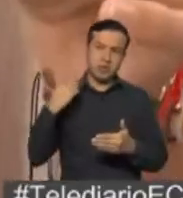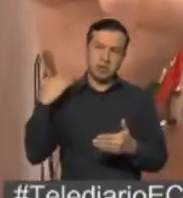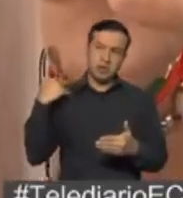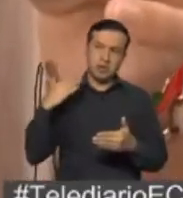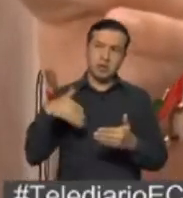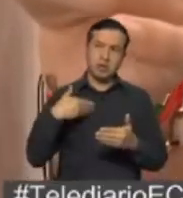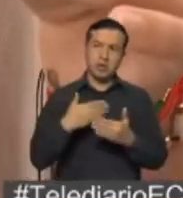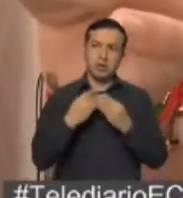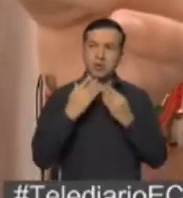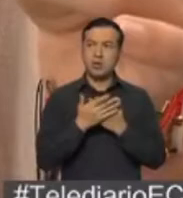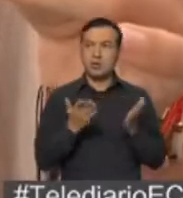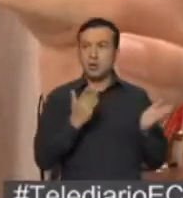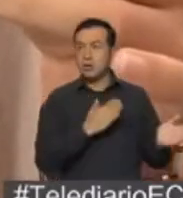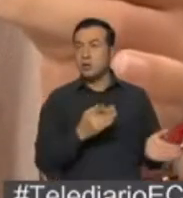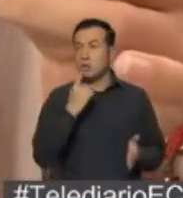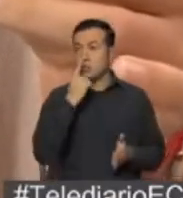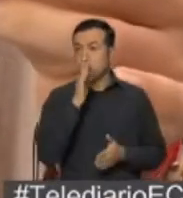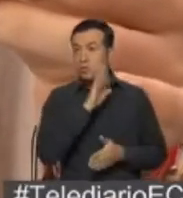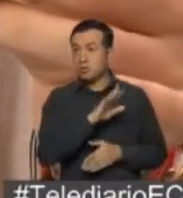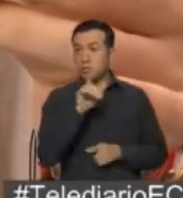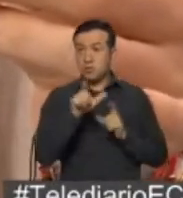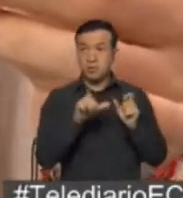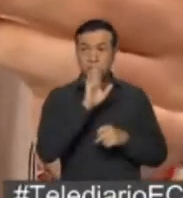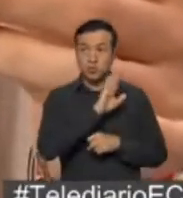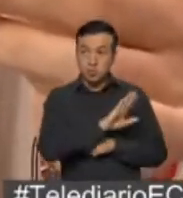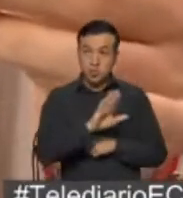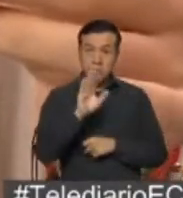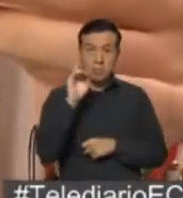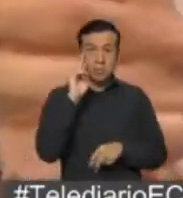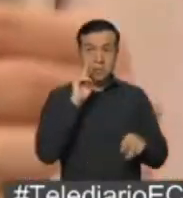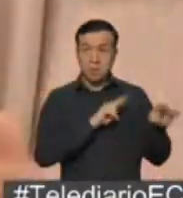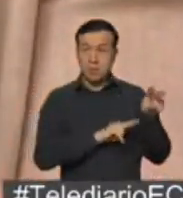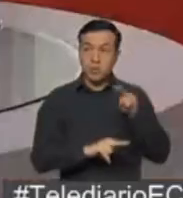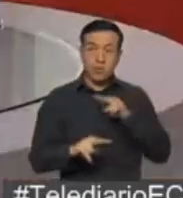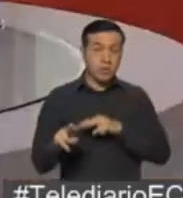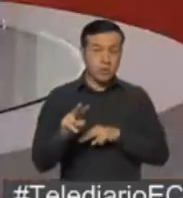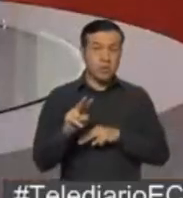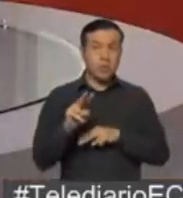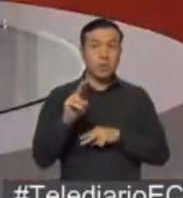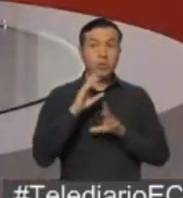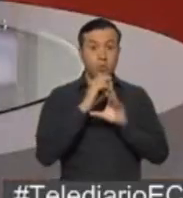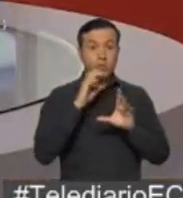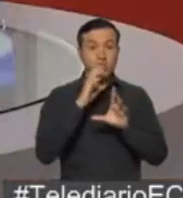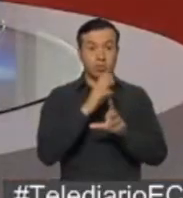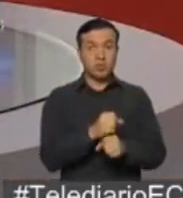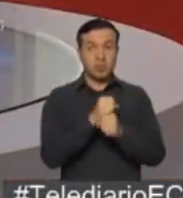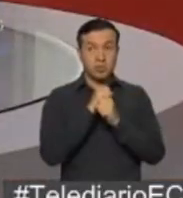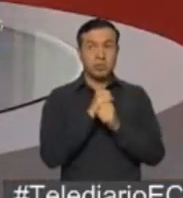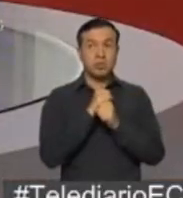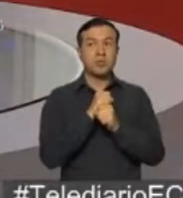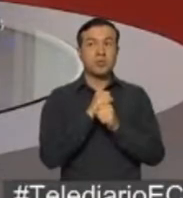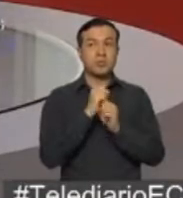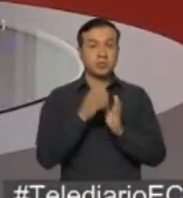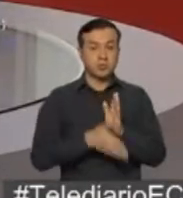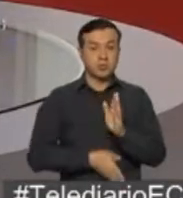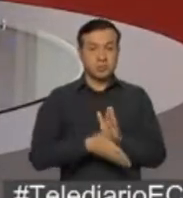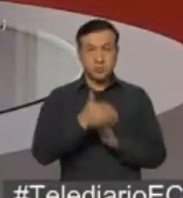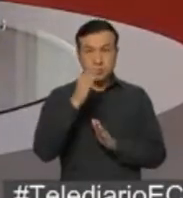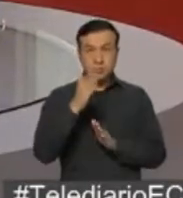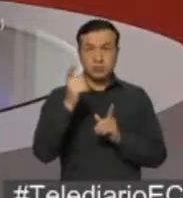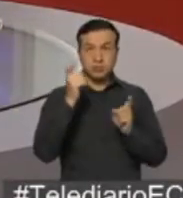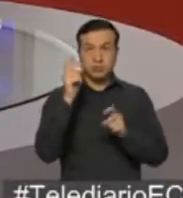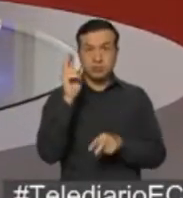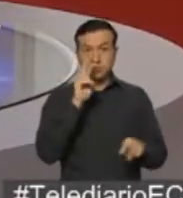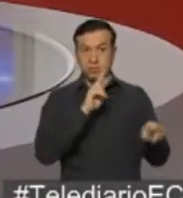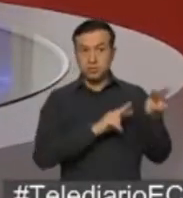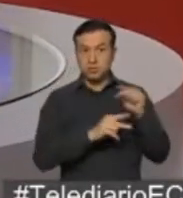pasado. Ajá. Y lo interesante es que así los ciudadanos pueden identificar los buses que han sido revisados, y la idea es que en las carreteras los entes de control